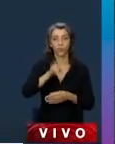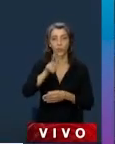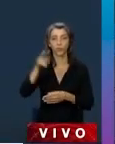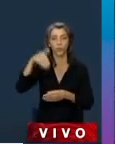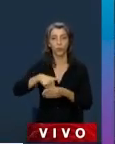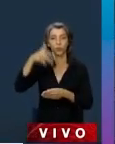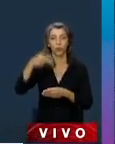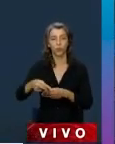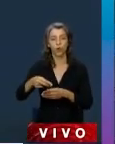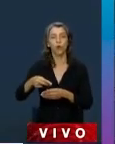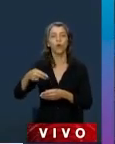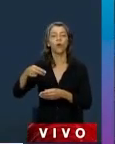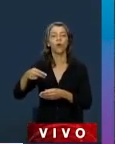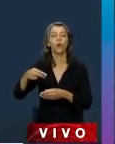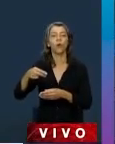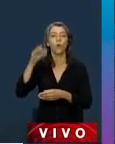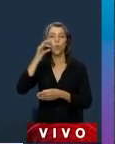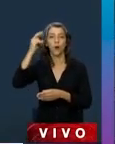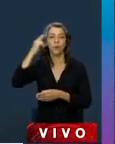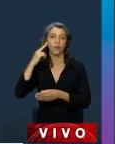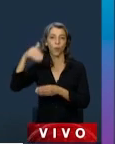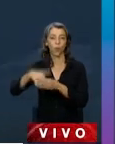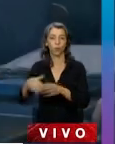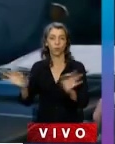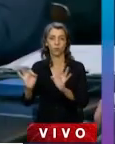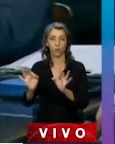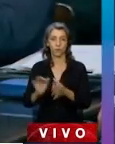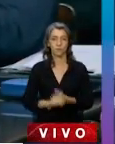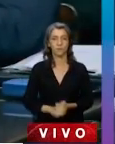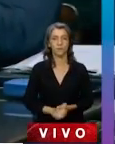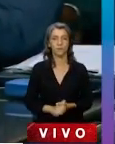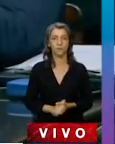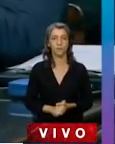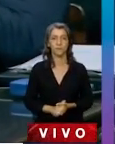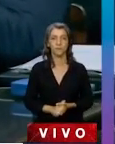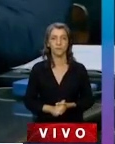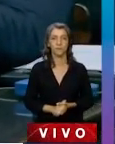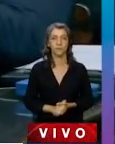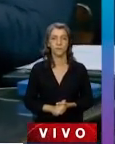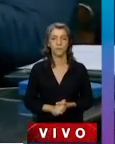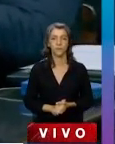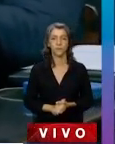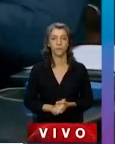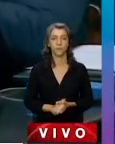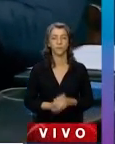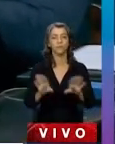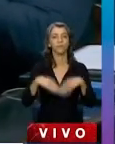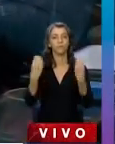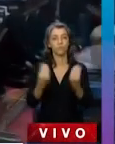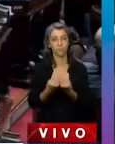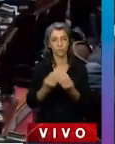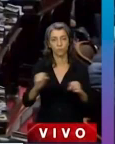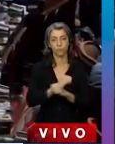del trabajo de los ingresos de otros sectores del trabajo, donde cada aumento de manera